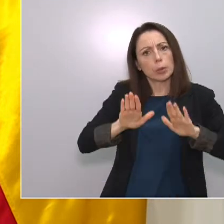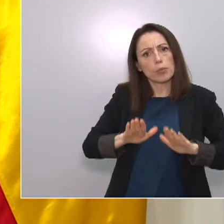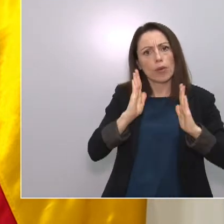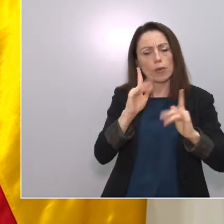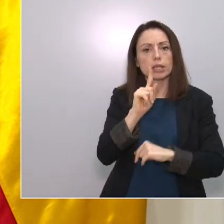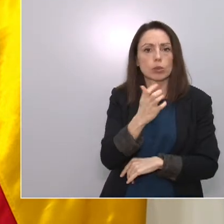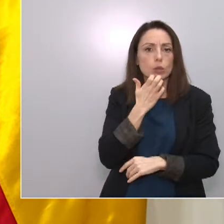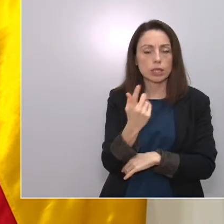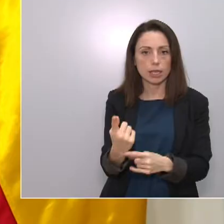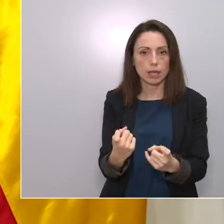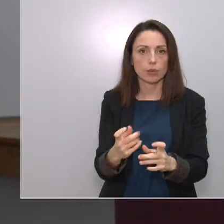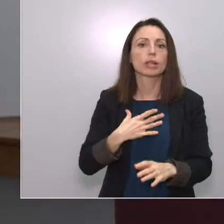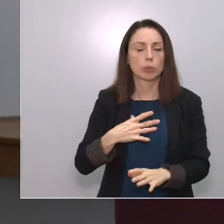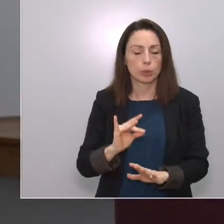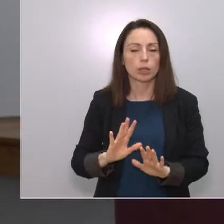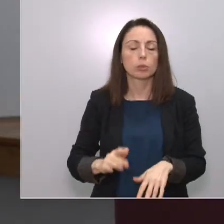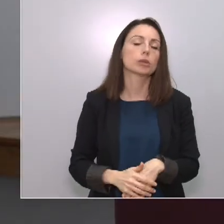lo requieren.